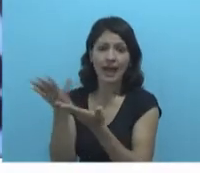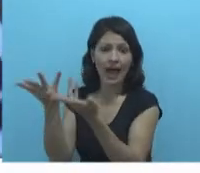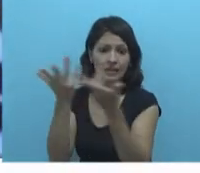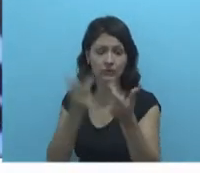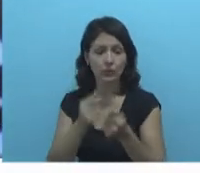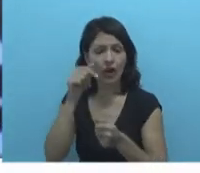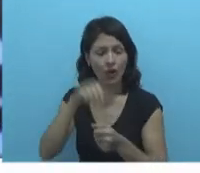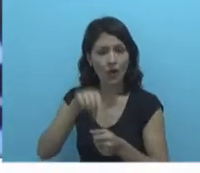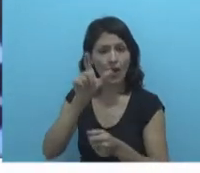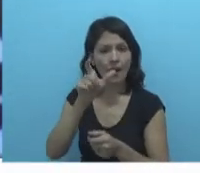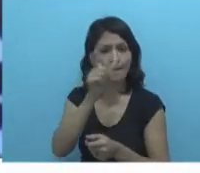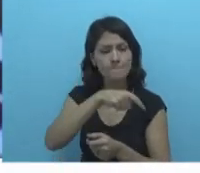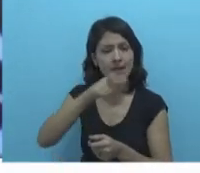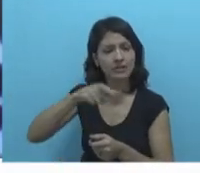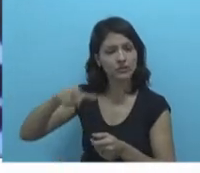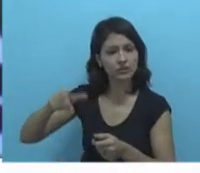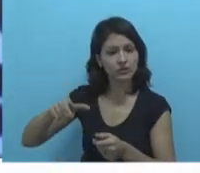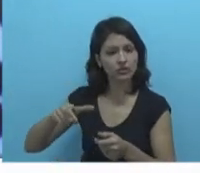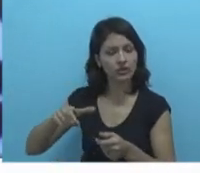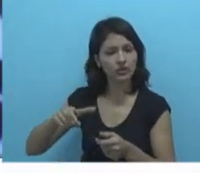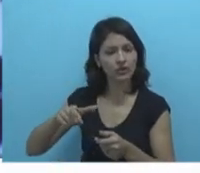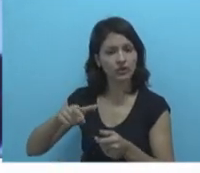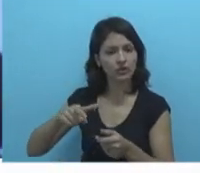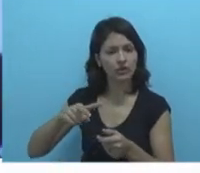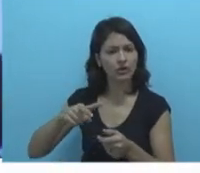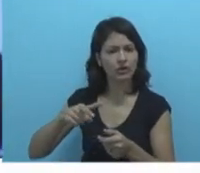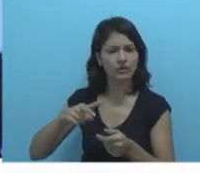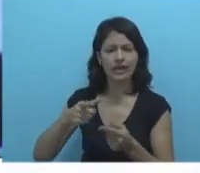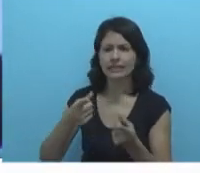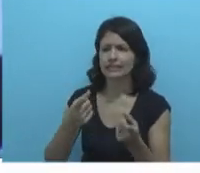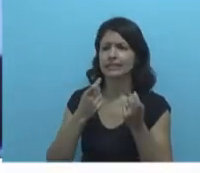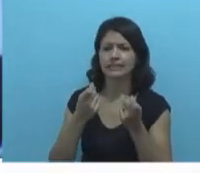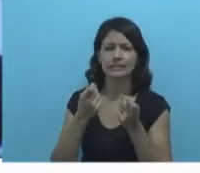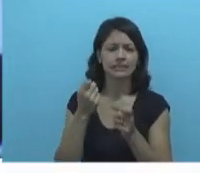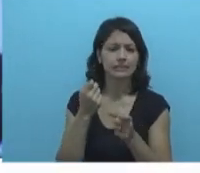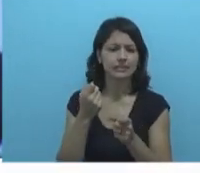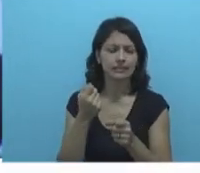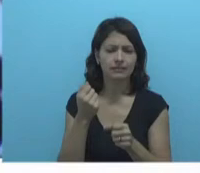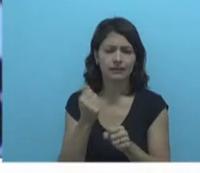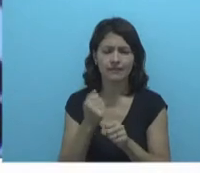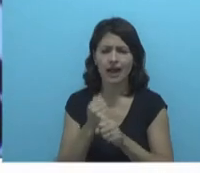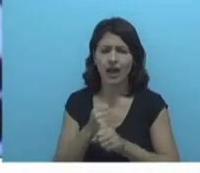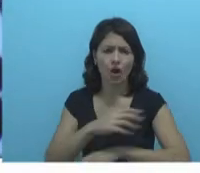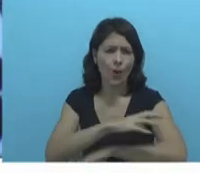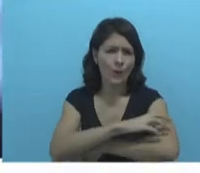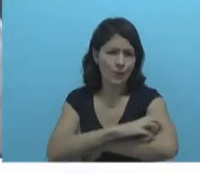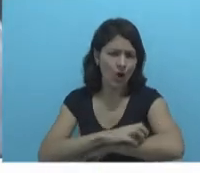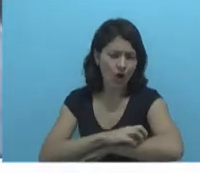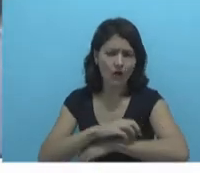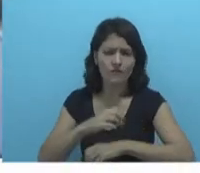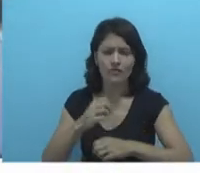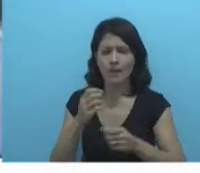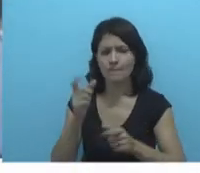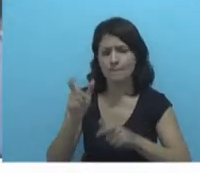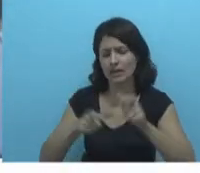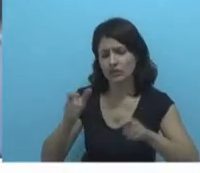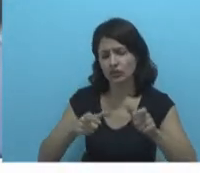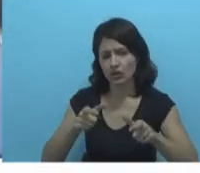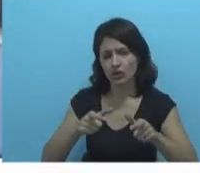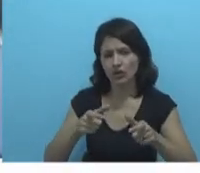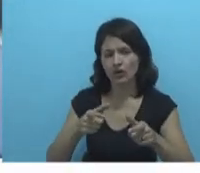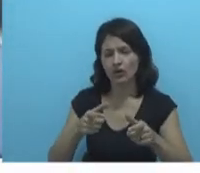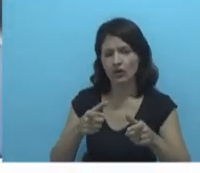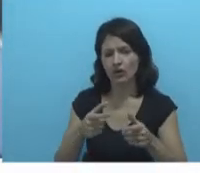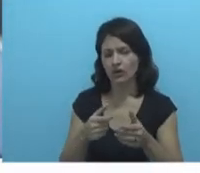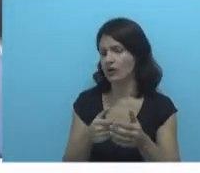son el grupo poblacional más afectado por la pandemia, el grupo poblacional más expuesto al COVID, que son los trabajadores